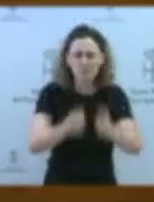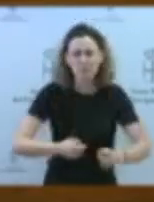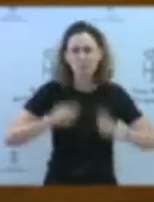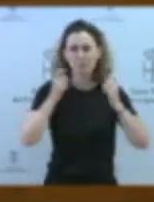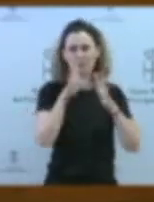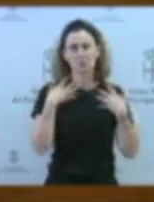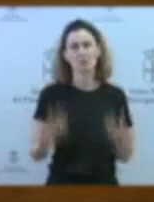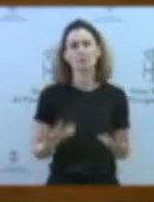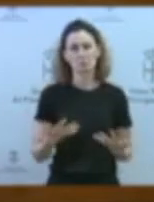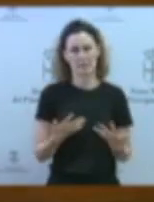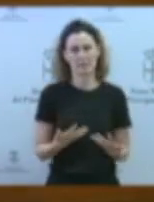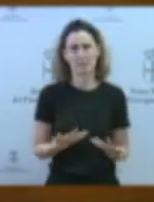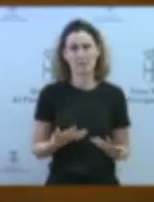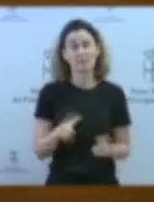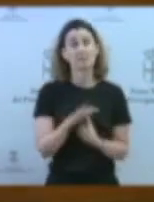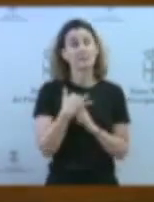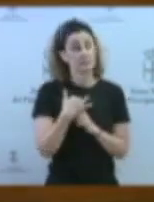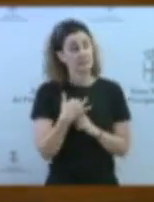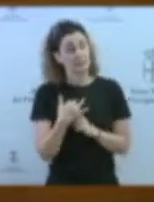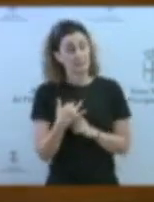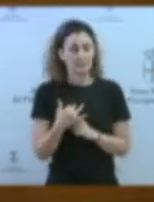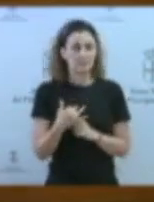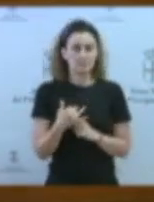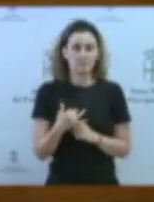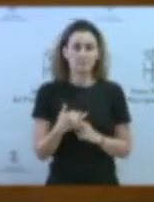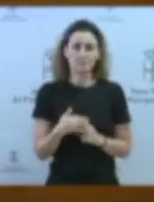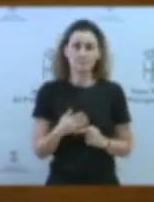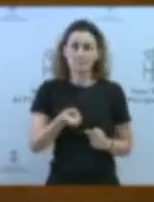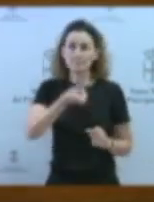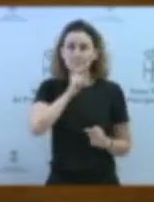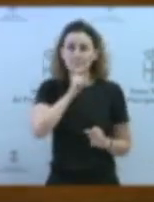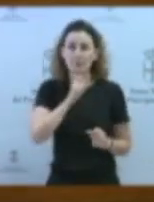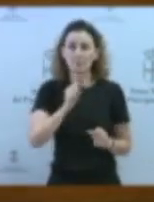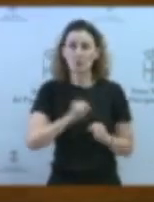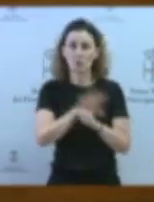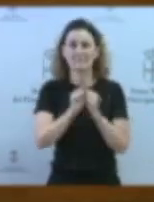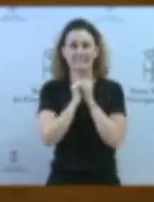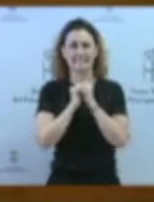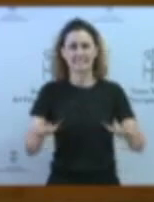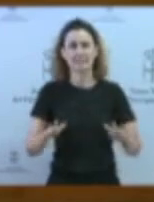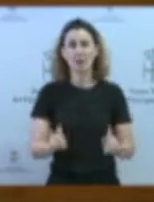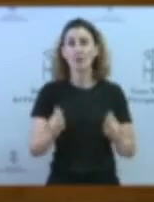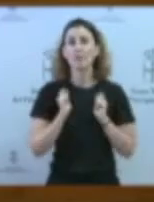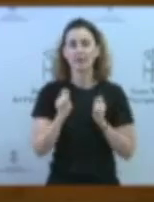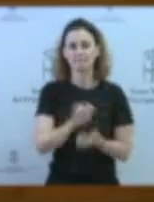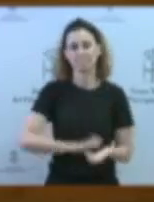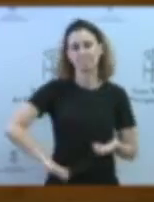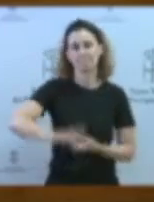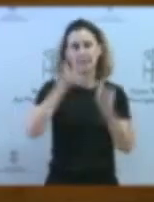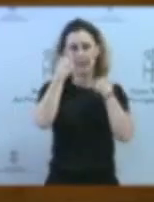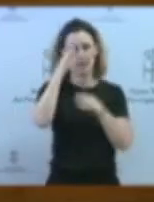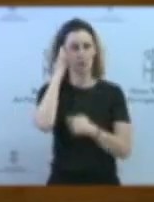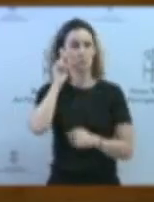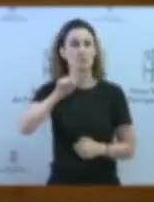como ya dije anteriormente, la pandemia ha traído muchos y grandes conflictos al alumnado y también al profesorado, toca recompensar de alguna manera